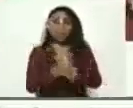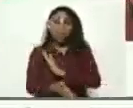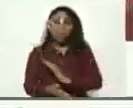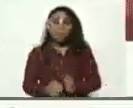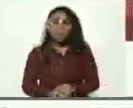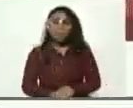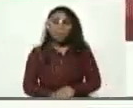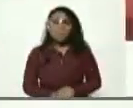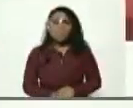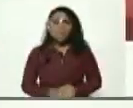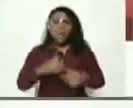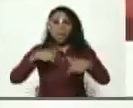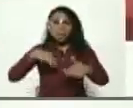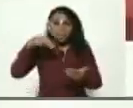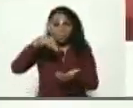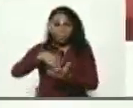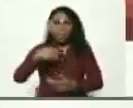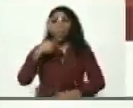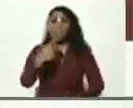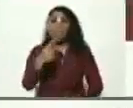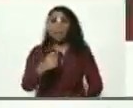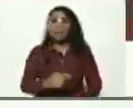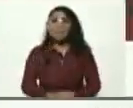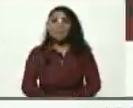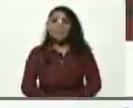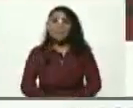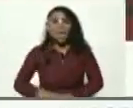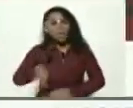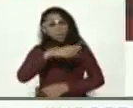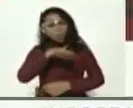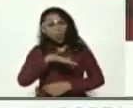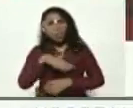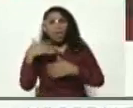Que alguien se pare aquí y diga, ¿dónde está